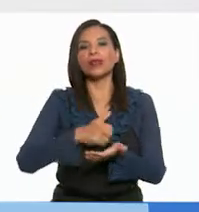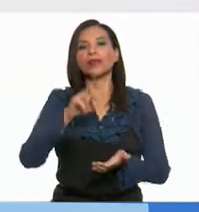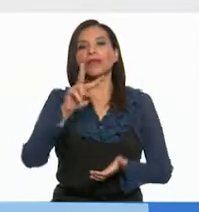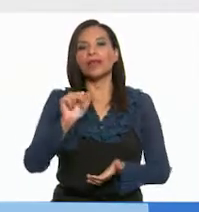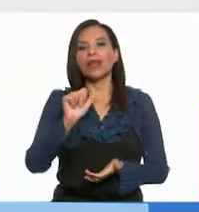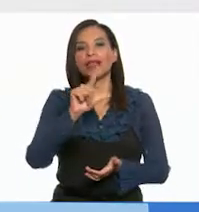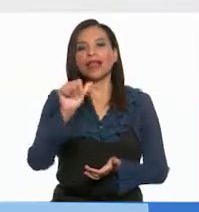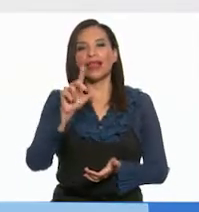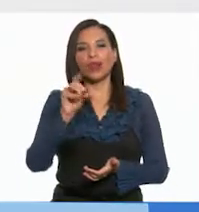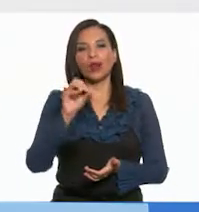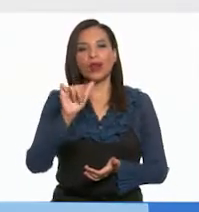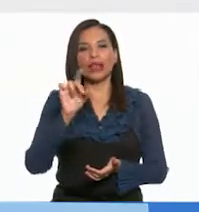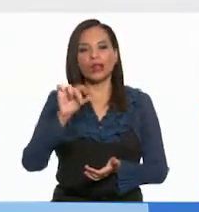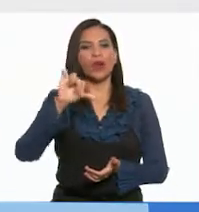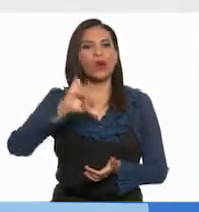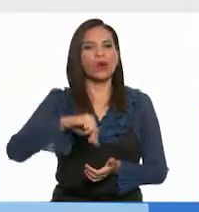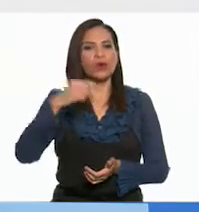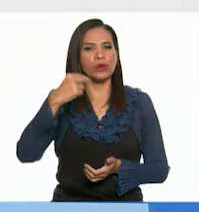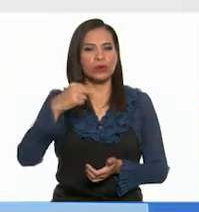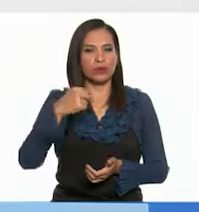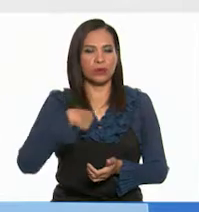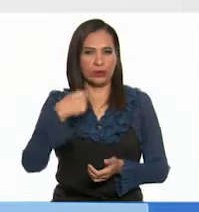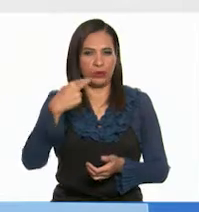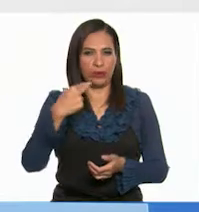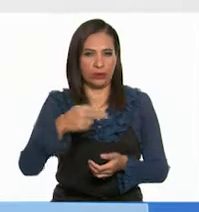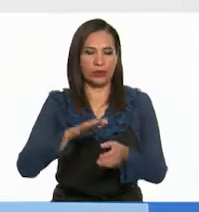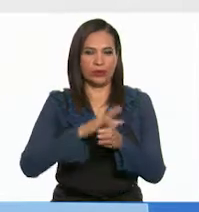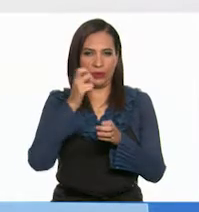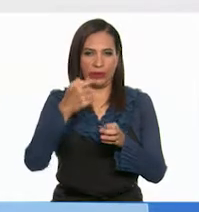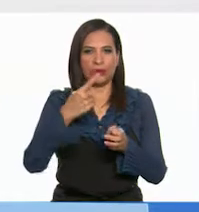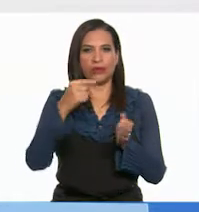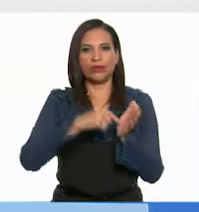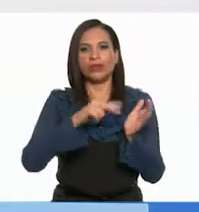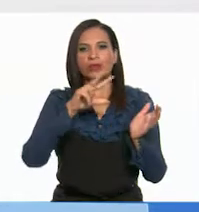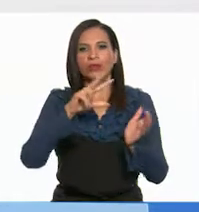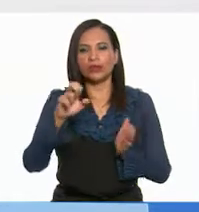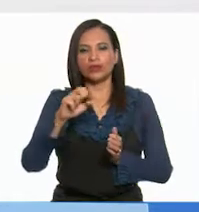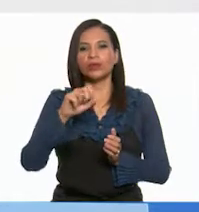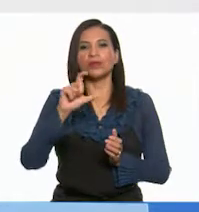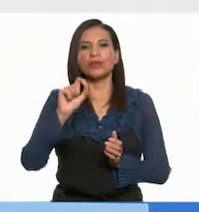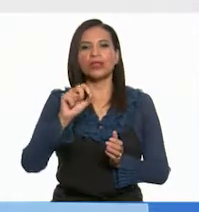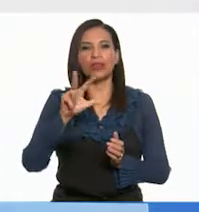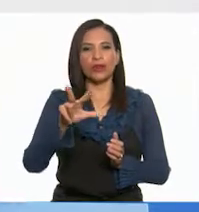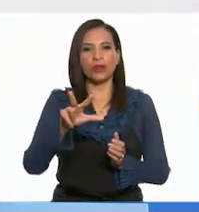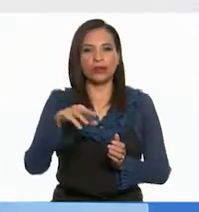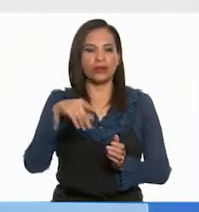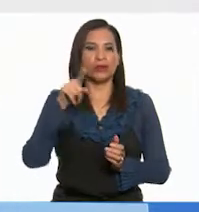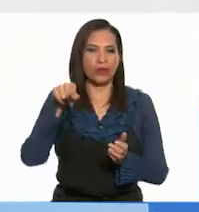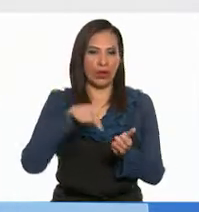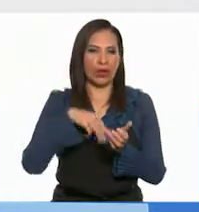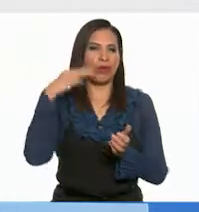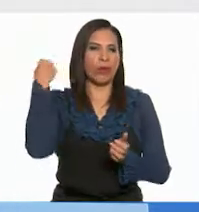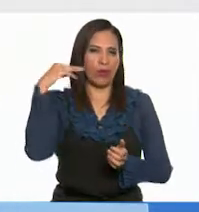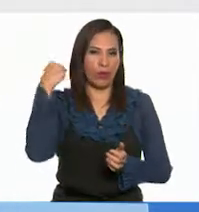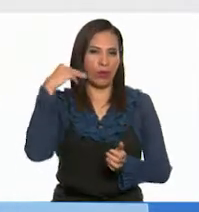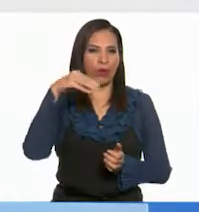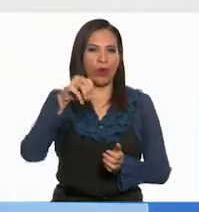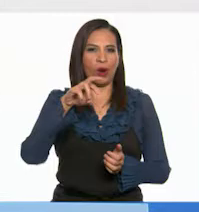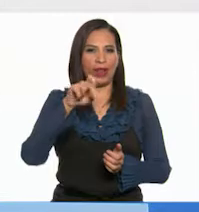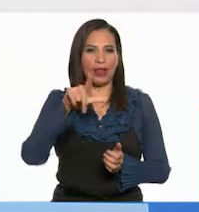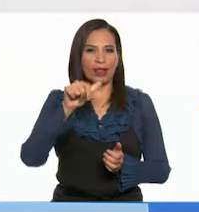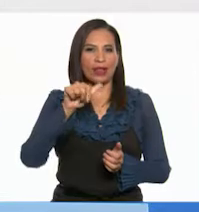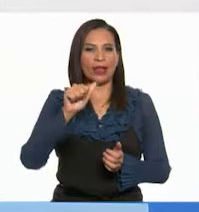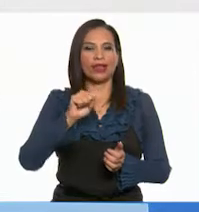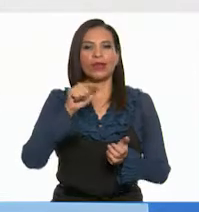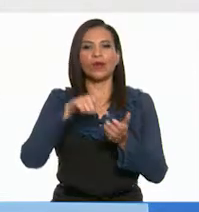Valladolid, hoy llamada en mi honor a partir de 1828, Morelia. Y esta se